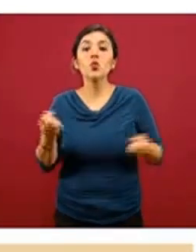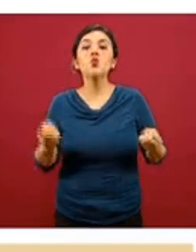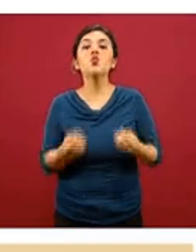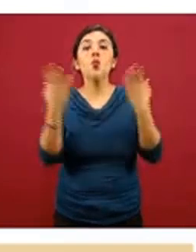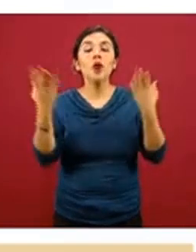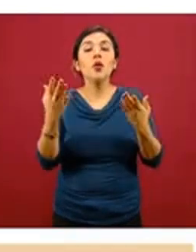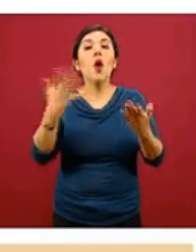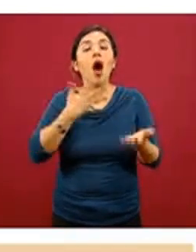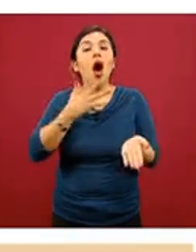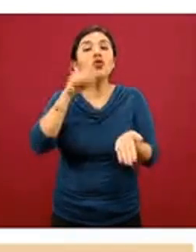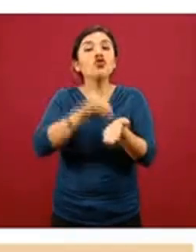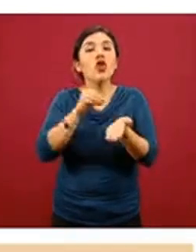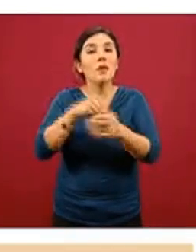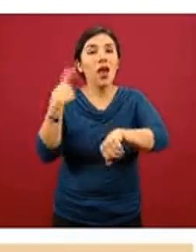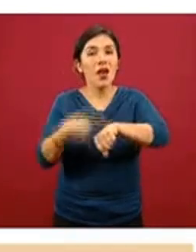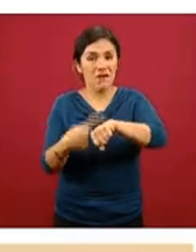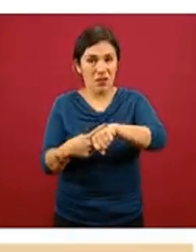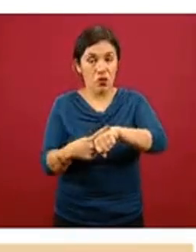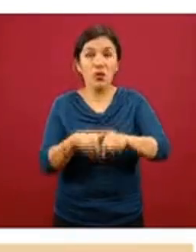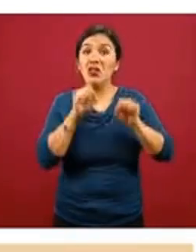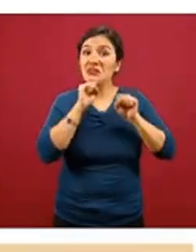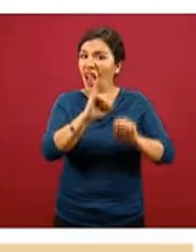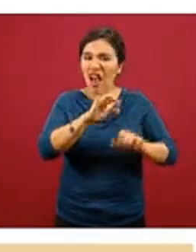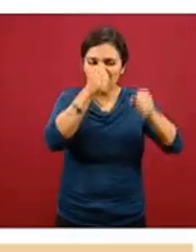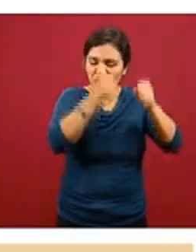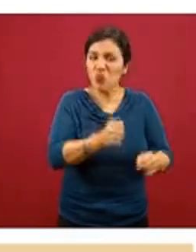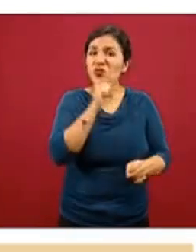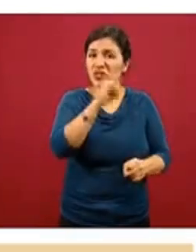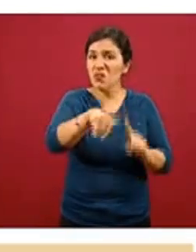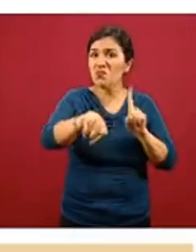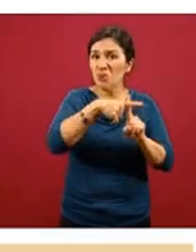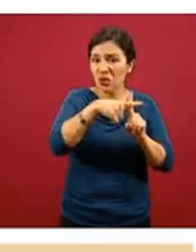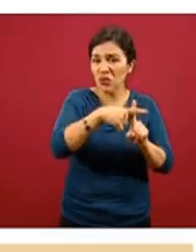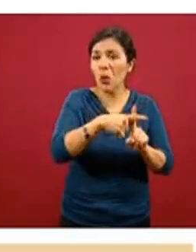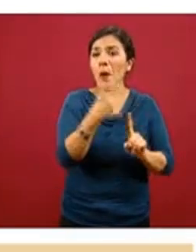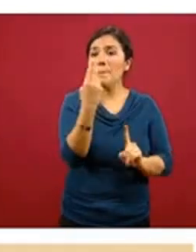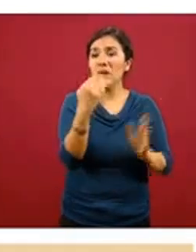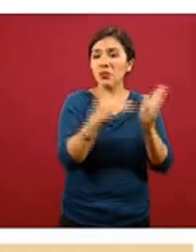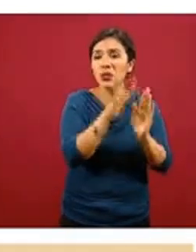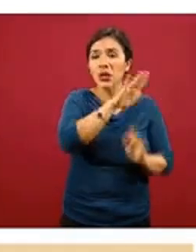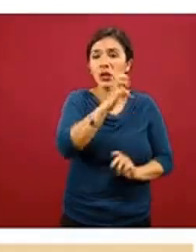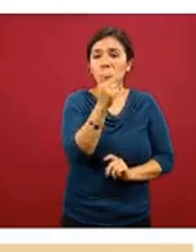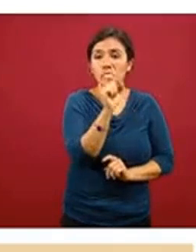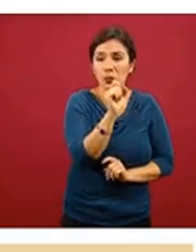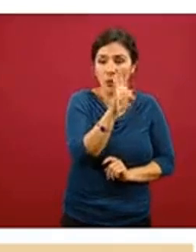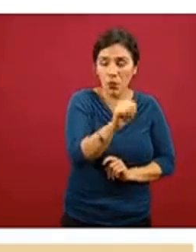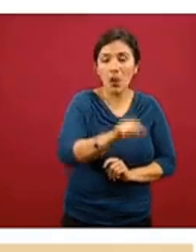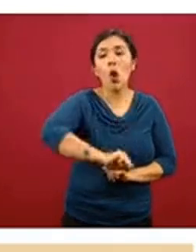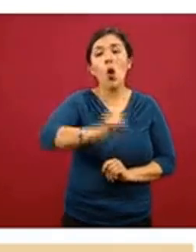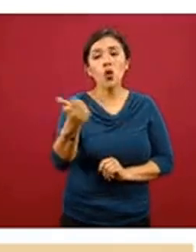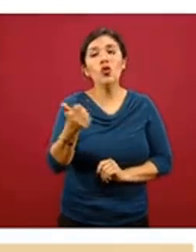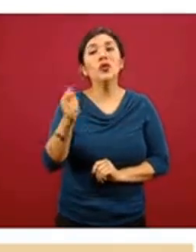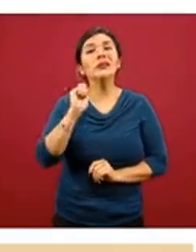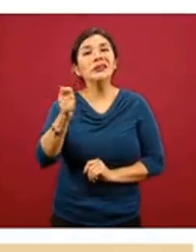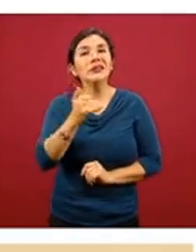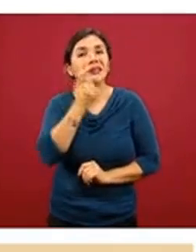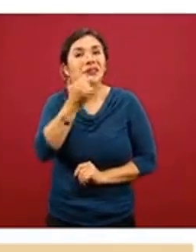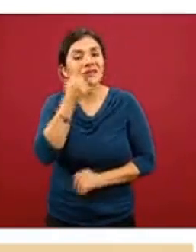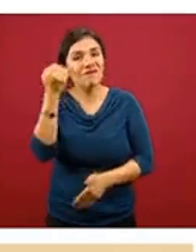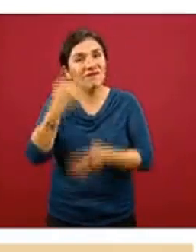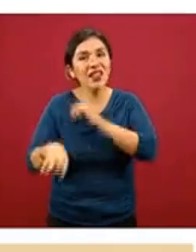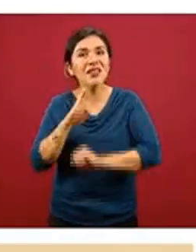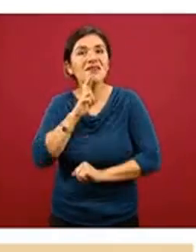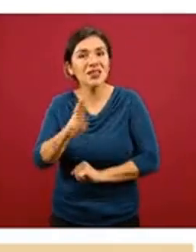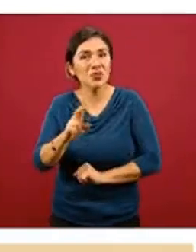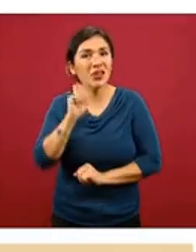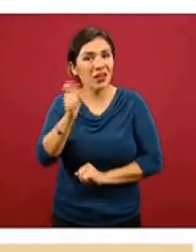que consideramos activos, tanto de los confirmados, estos 25.529, como activos que son todavía